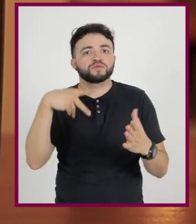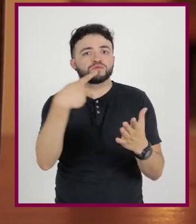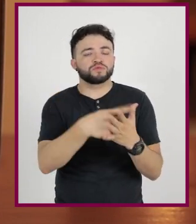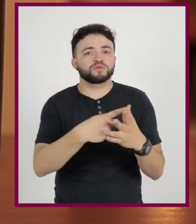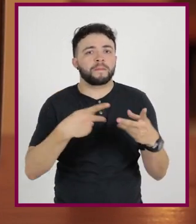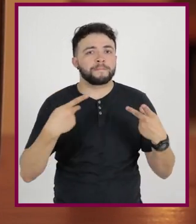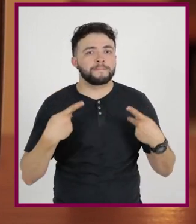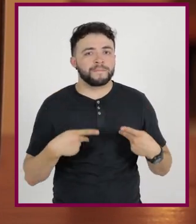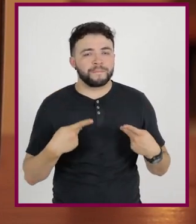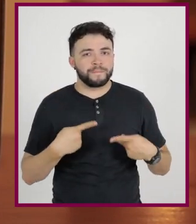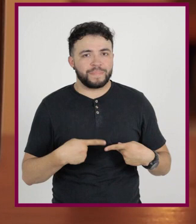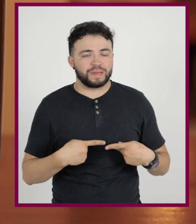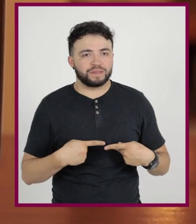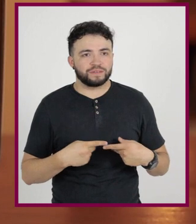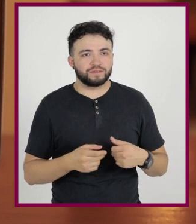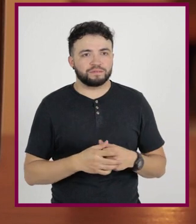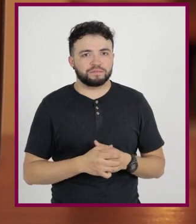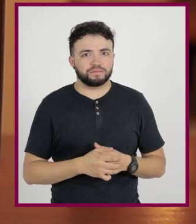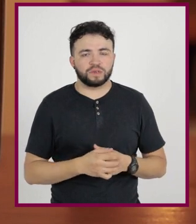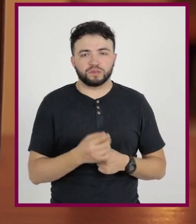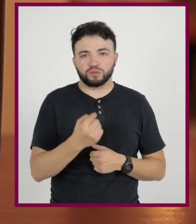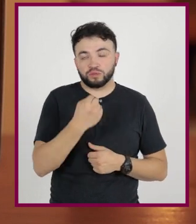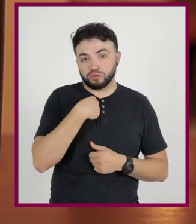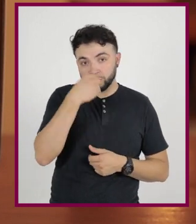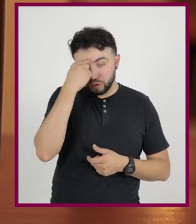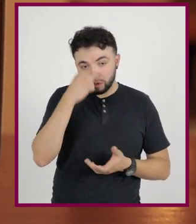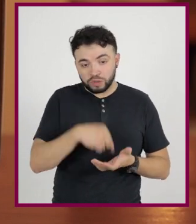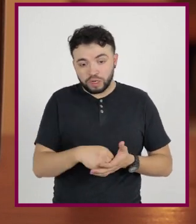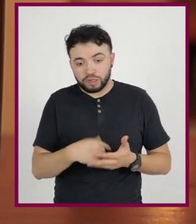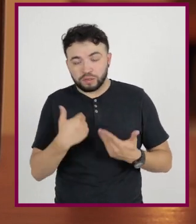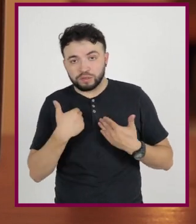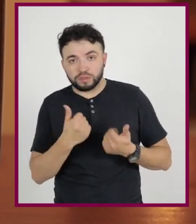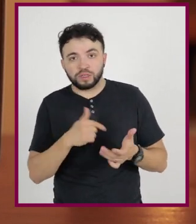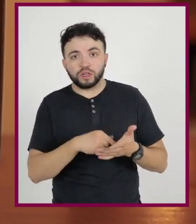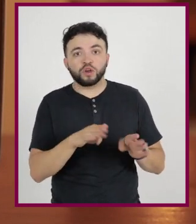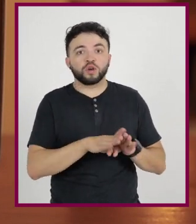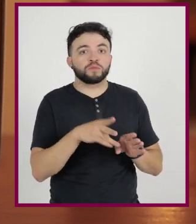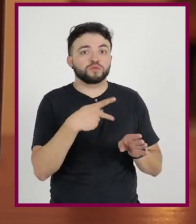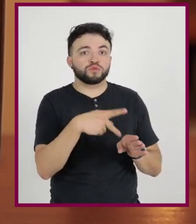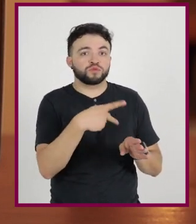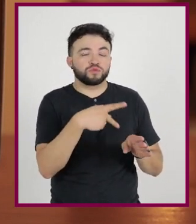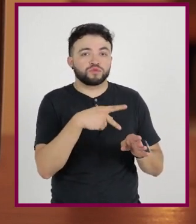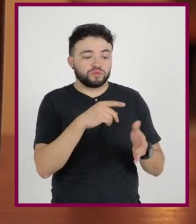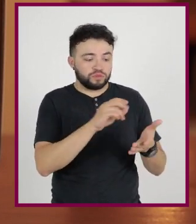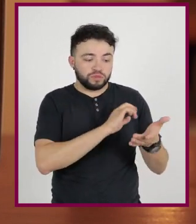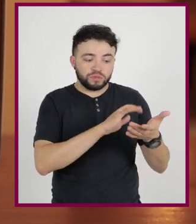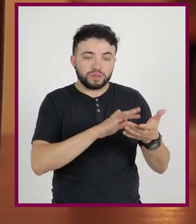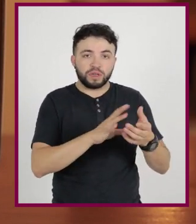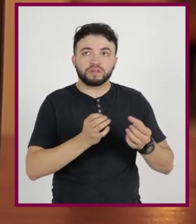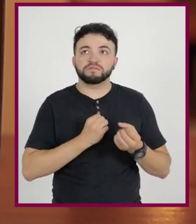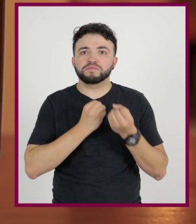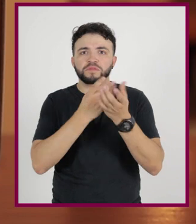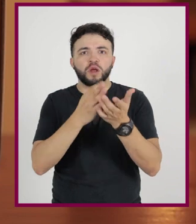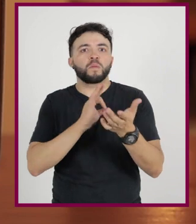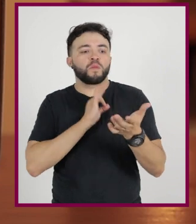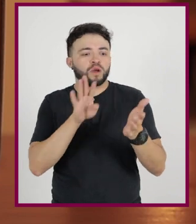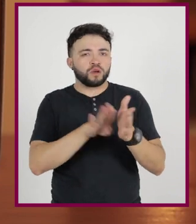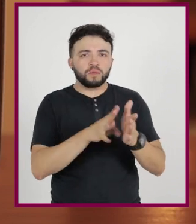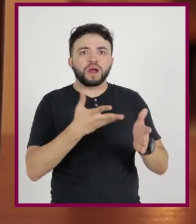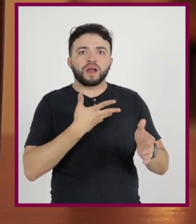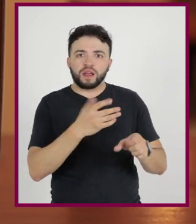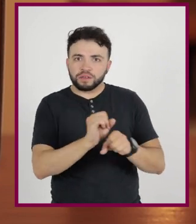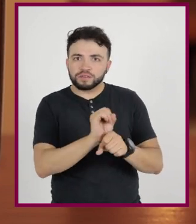personaje lírico. Según tengo entendido, este personaje lírico es el que se expresa en dicha obra y puede llegar a